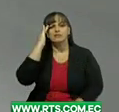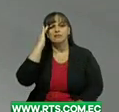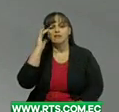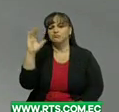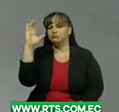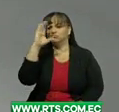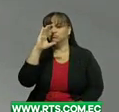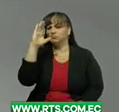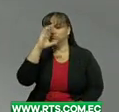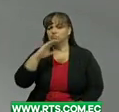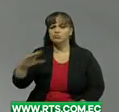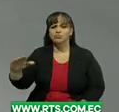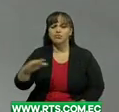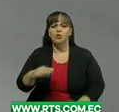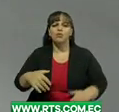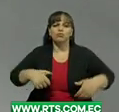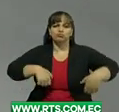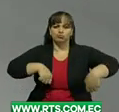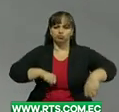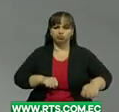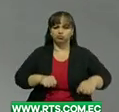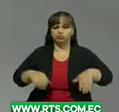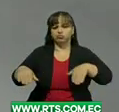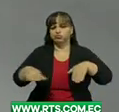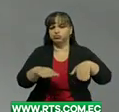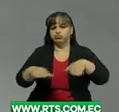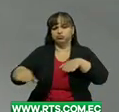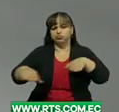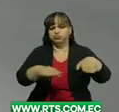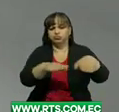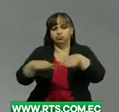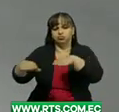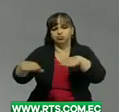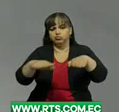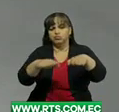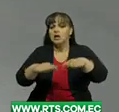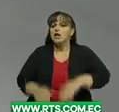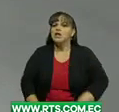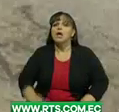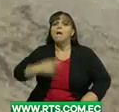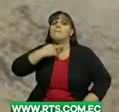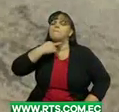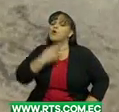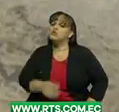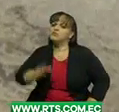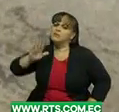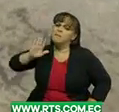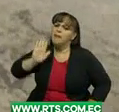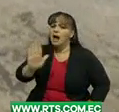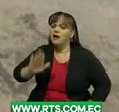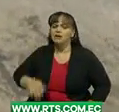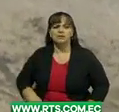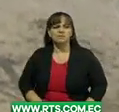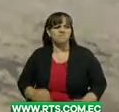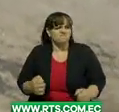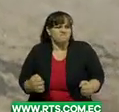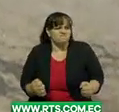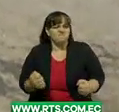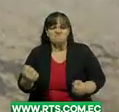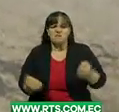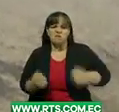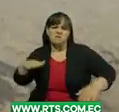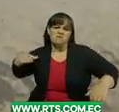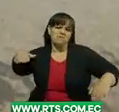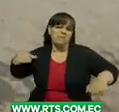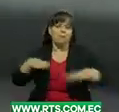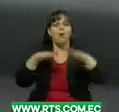que en primera instancia los ubicaron, procediendo a darse a la fuga a precipitada carrera o